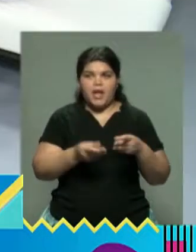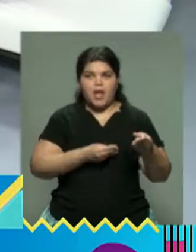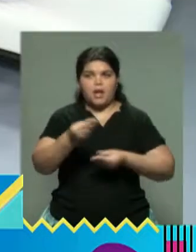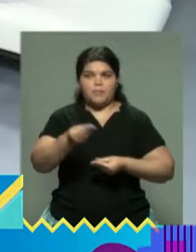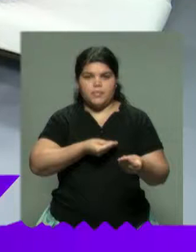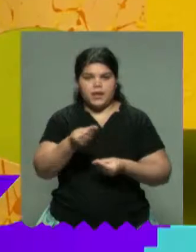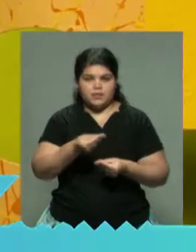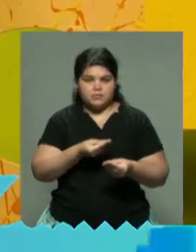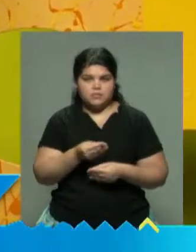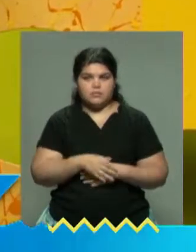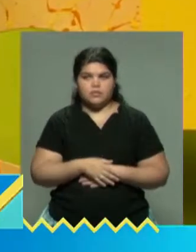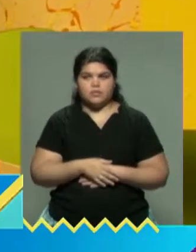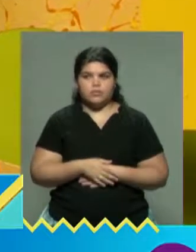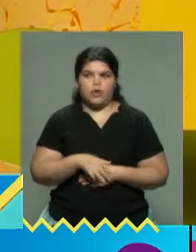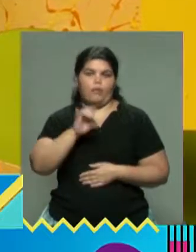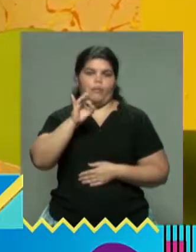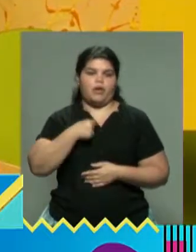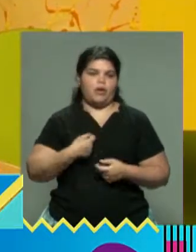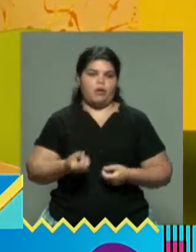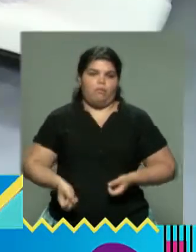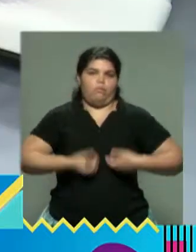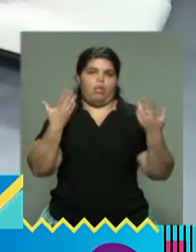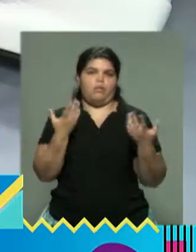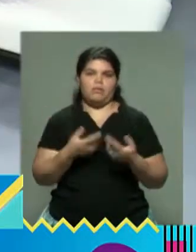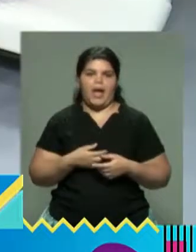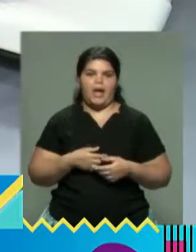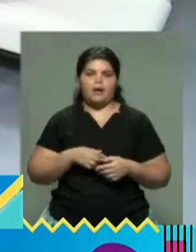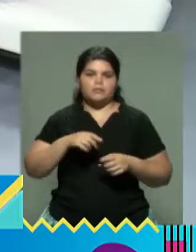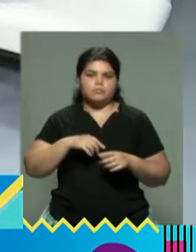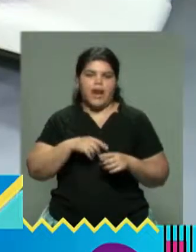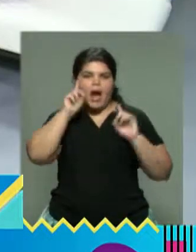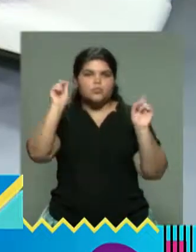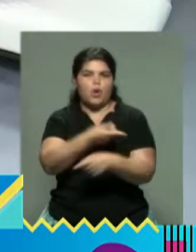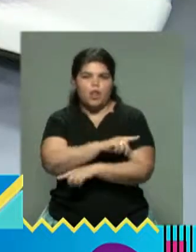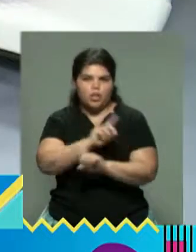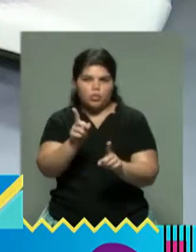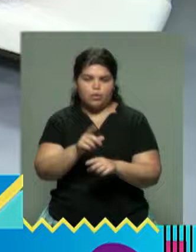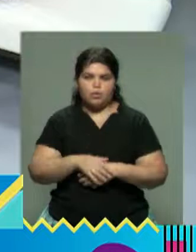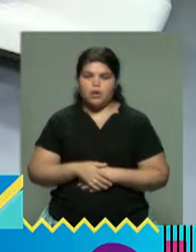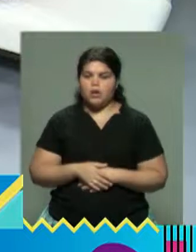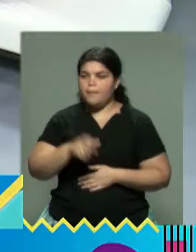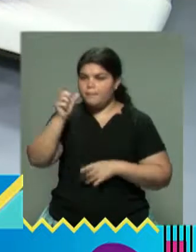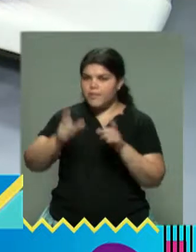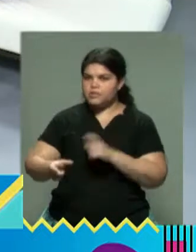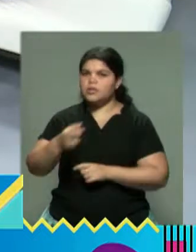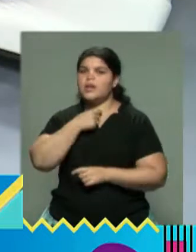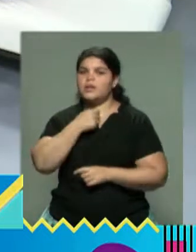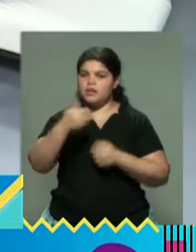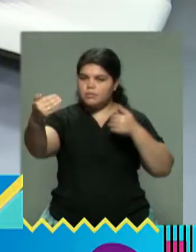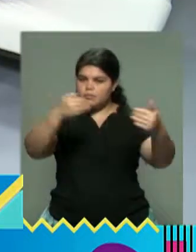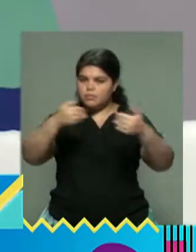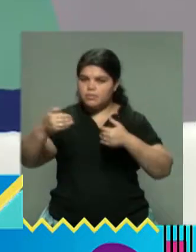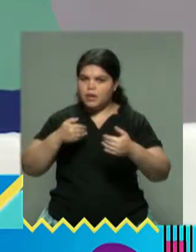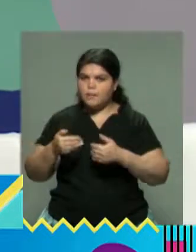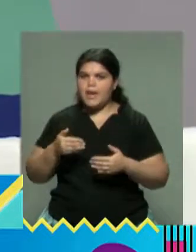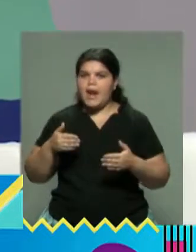sea, no es que uno, digamos, se tira así como... No son improvisaciones. No es una improvisación. ¿Y las personas buscan acercarse para superar algún